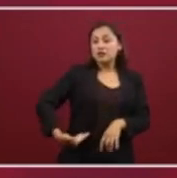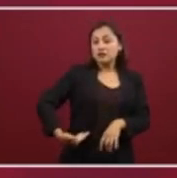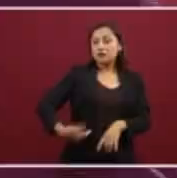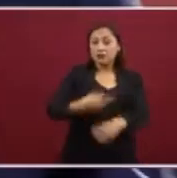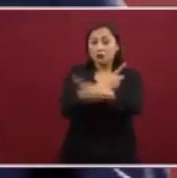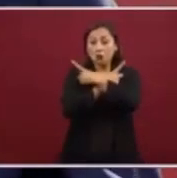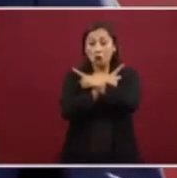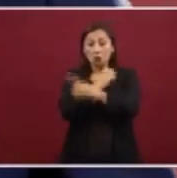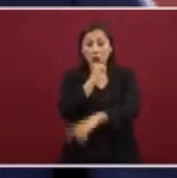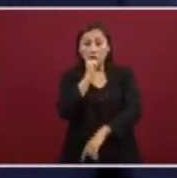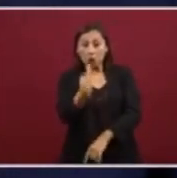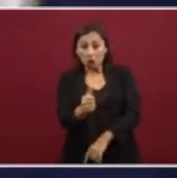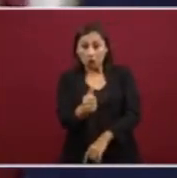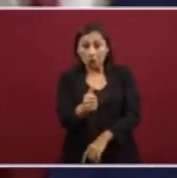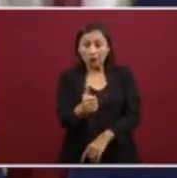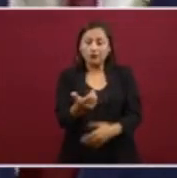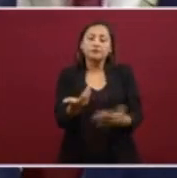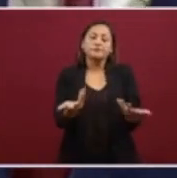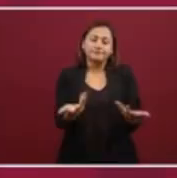seríamos